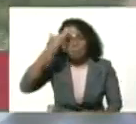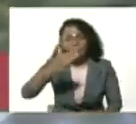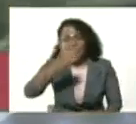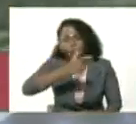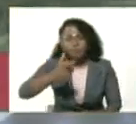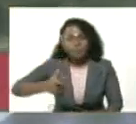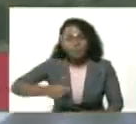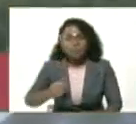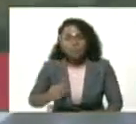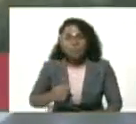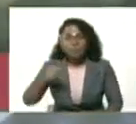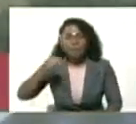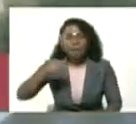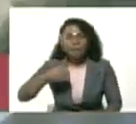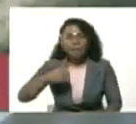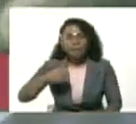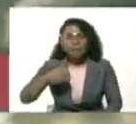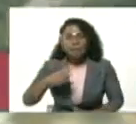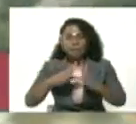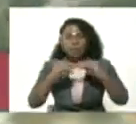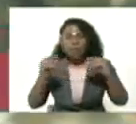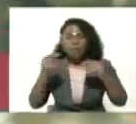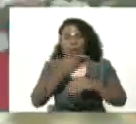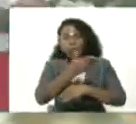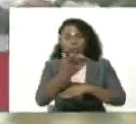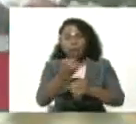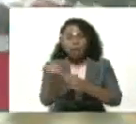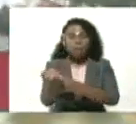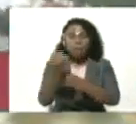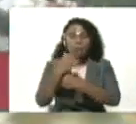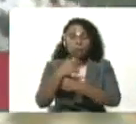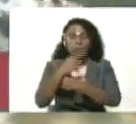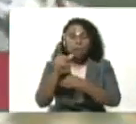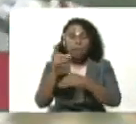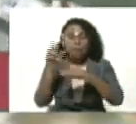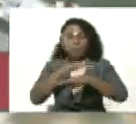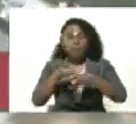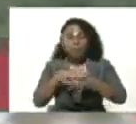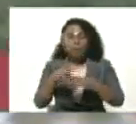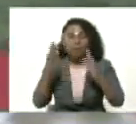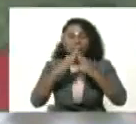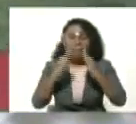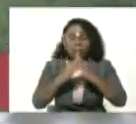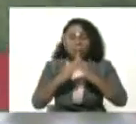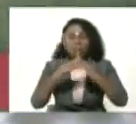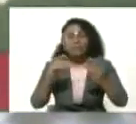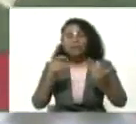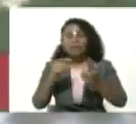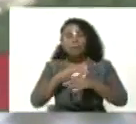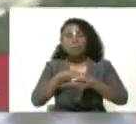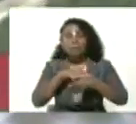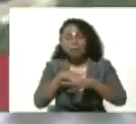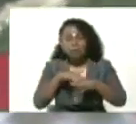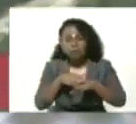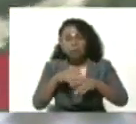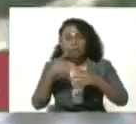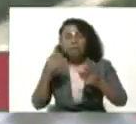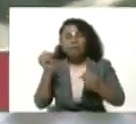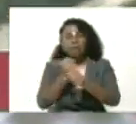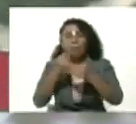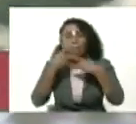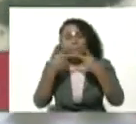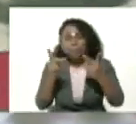policial de aquí. Y todos los medios que usted envió, bueno, a través del ministro de la Vivienda, el ministro de Obras Públicas, en la parte